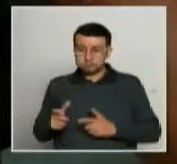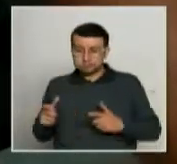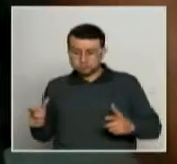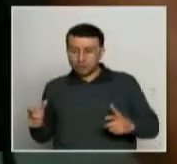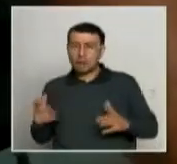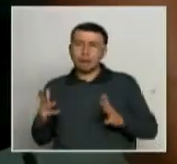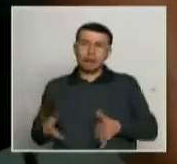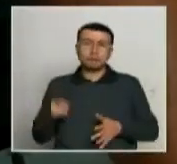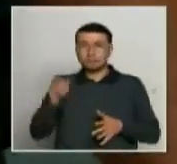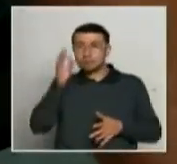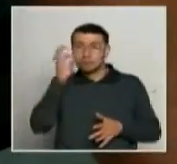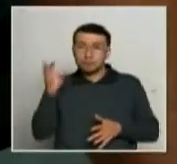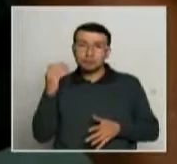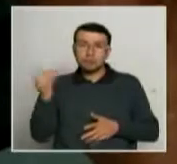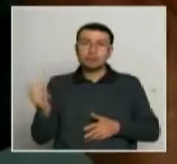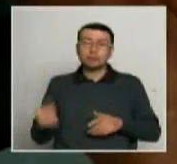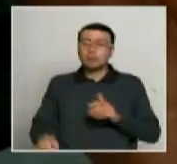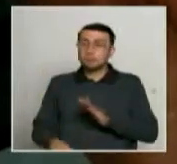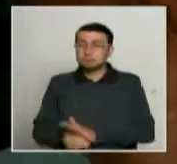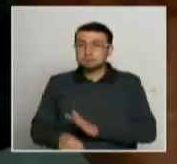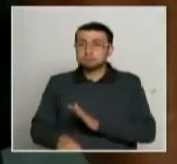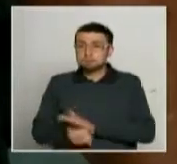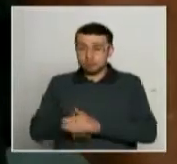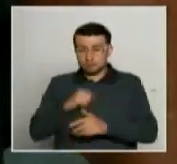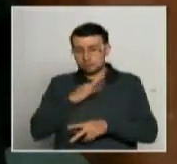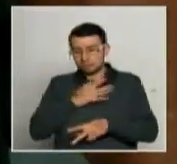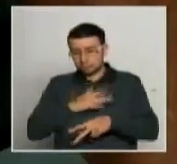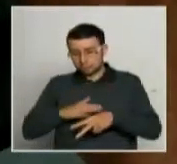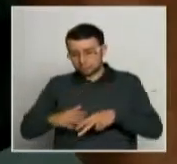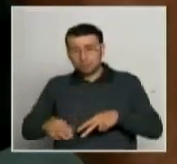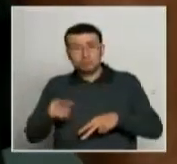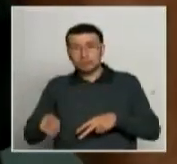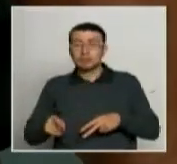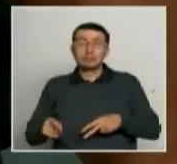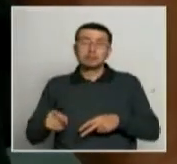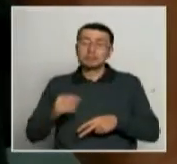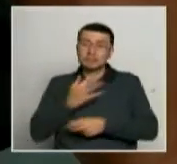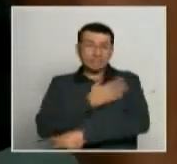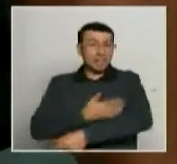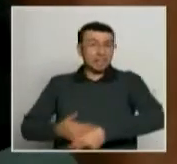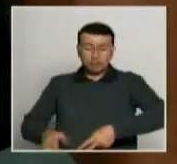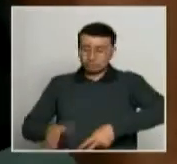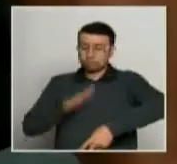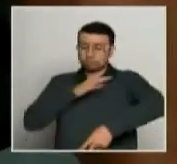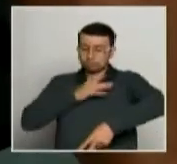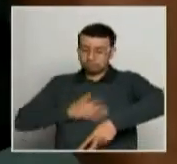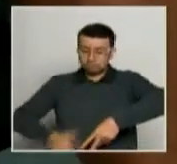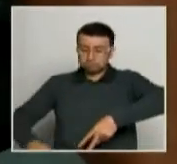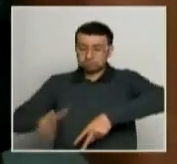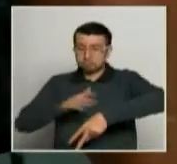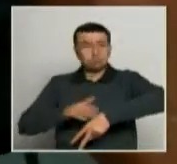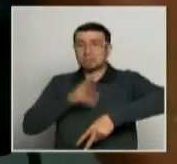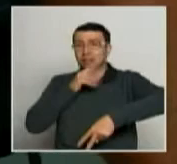venosa, está reteniendo líquido porque hay éstasis de la sangre, no está retornando bien y eso nos ayuda a